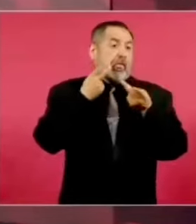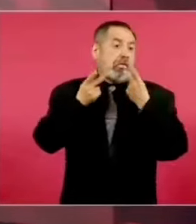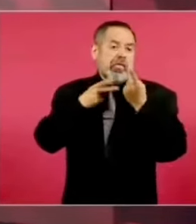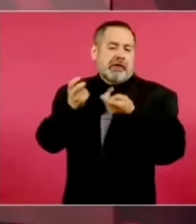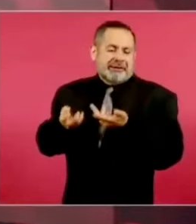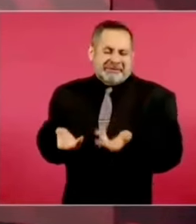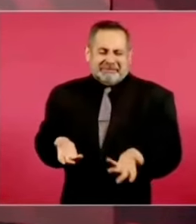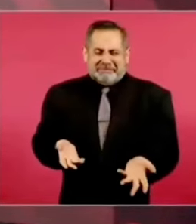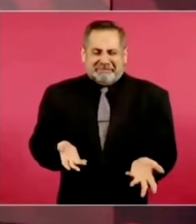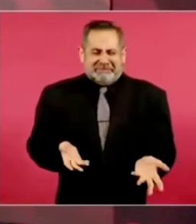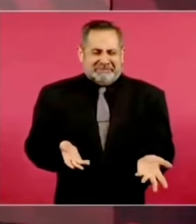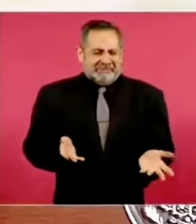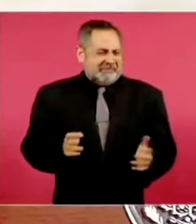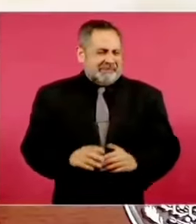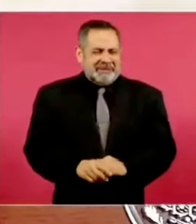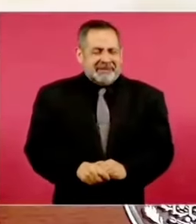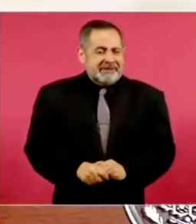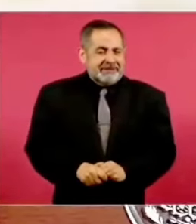de manera